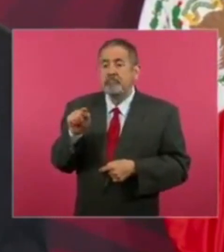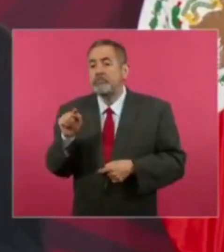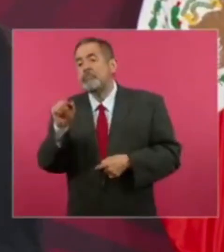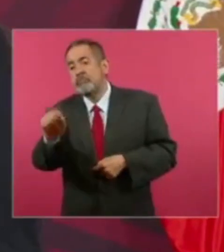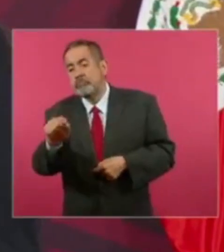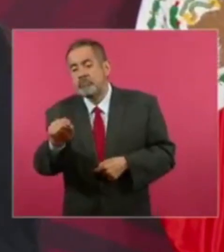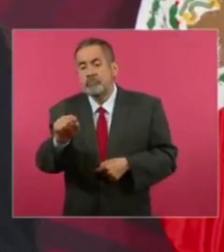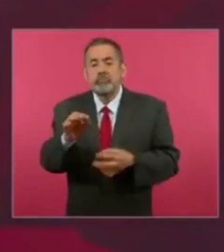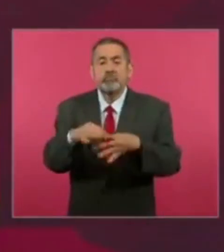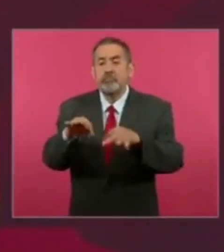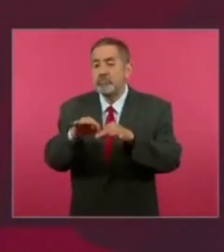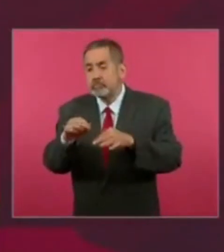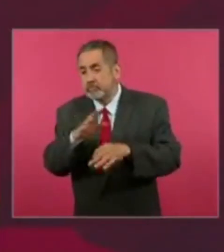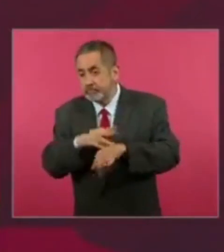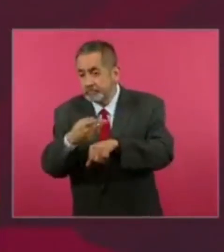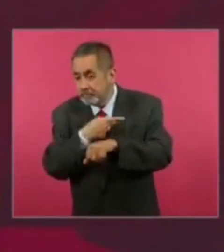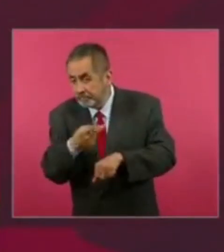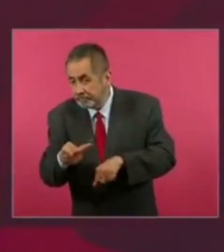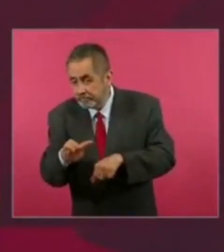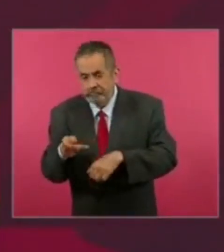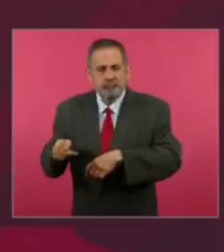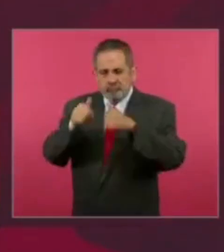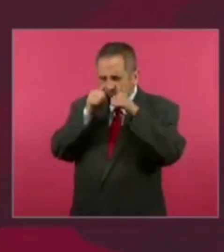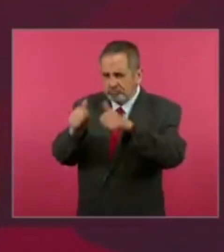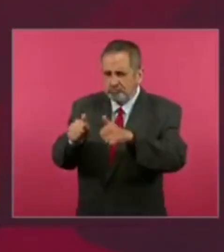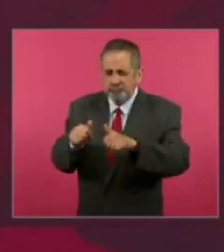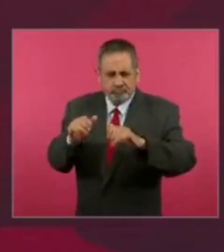atención especial a los más pobres.